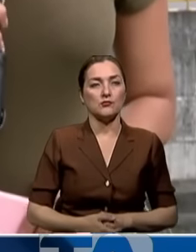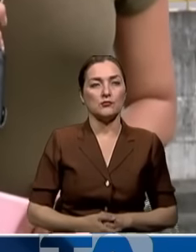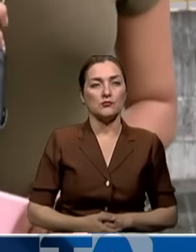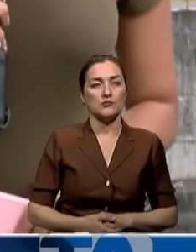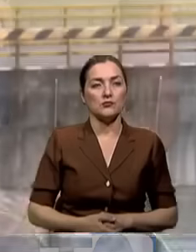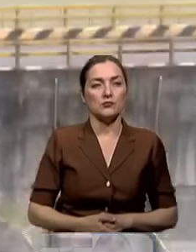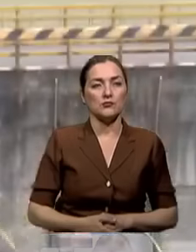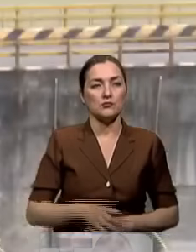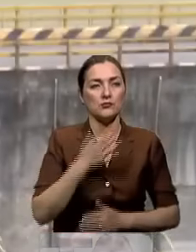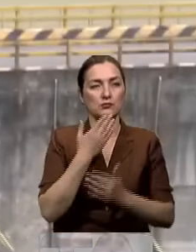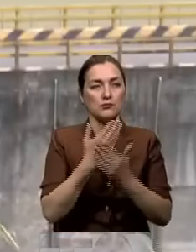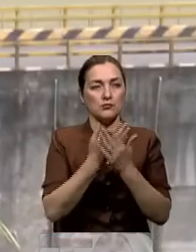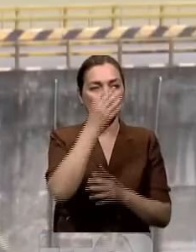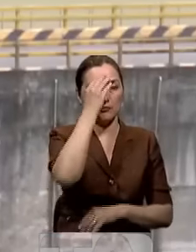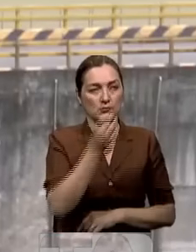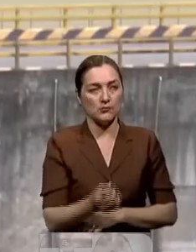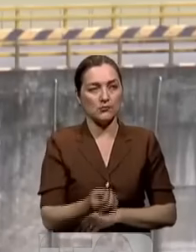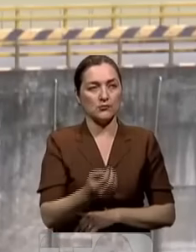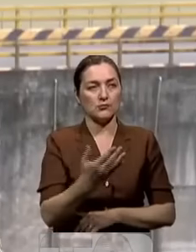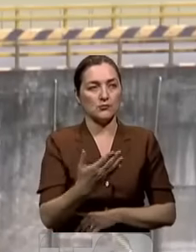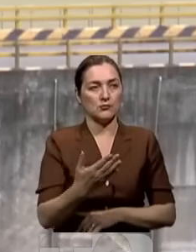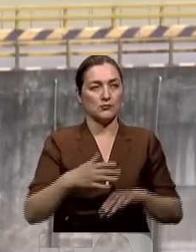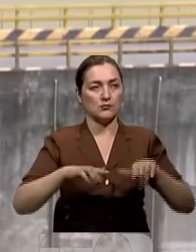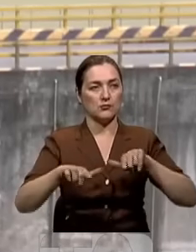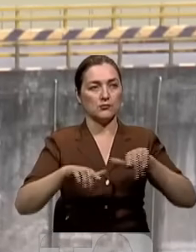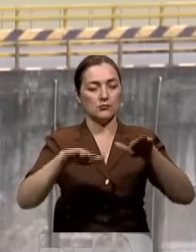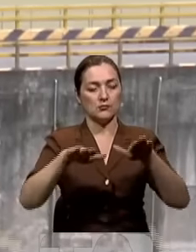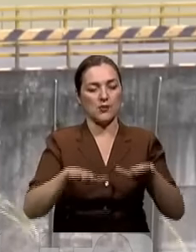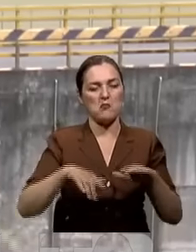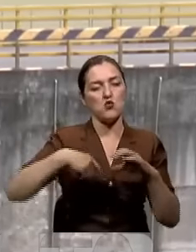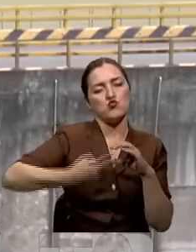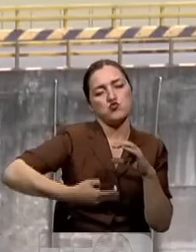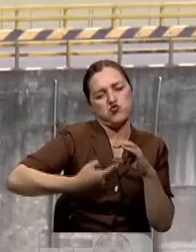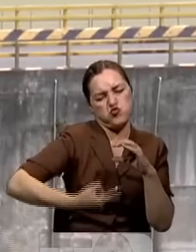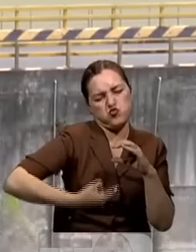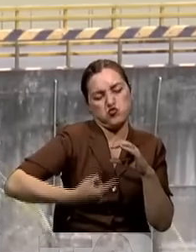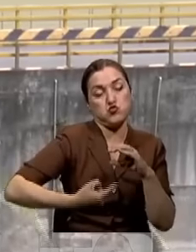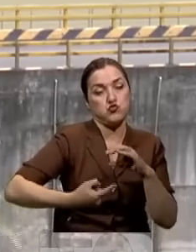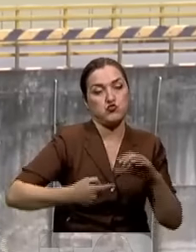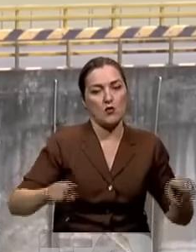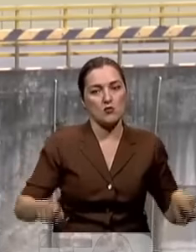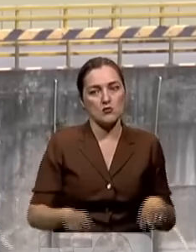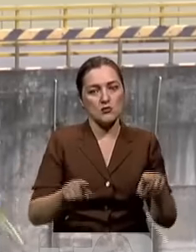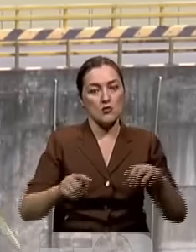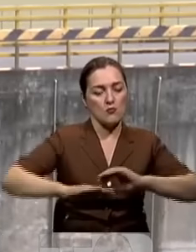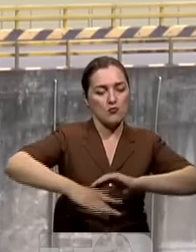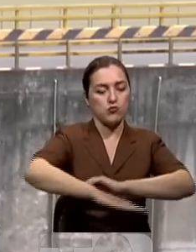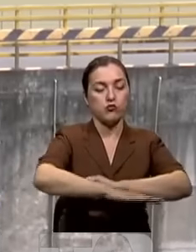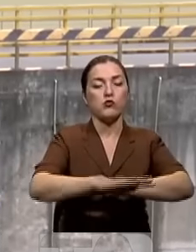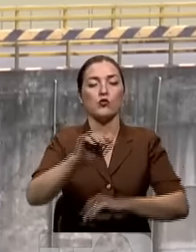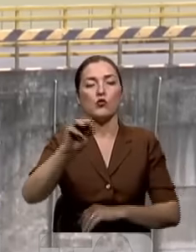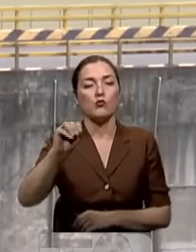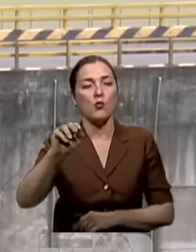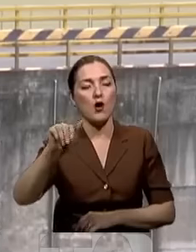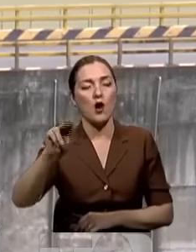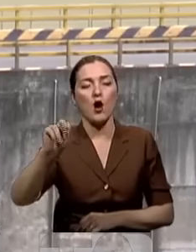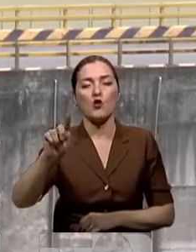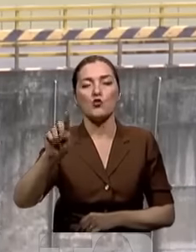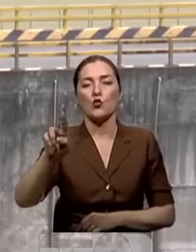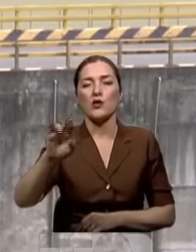Gracias en estudios, buenos días. En efecto, nos encontramos en la hidroeléctrica Manduriacu, ubicada en el noroccidente del país, en el límite entre Pichincha